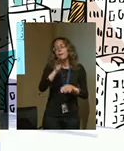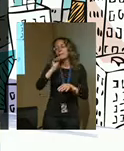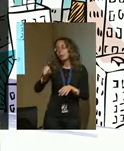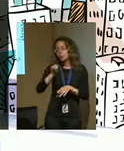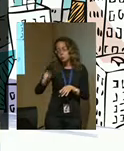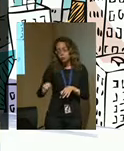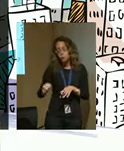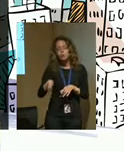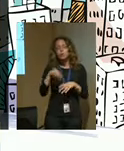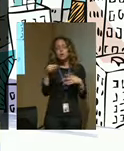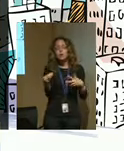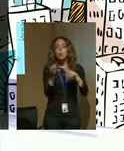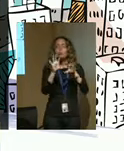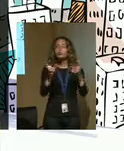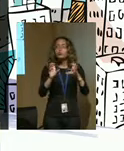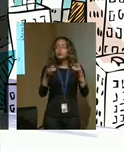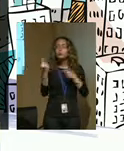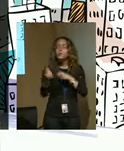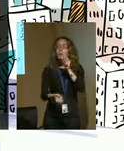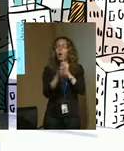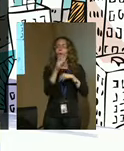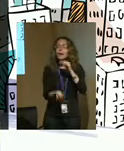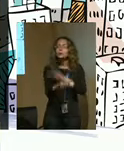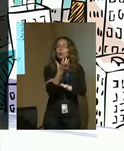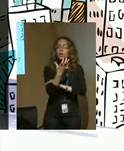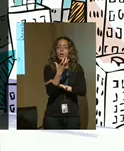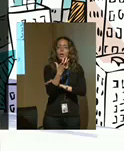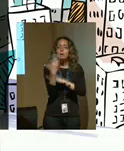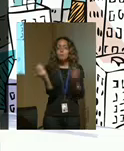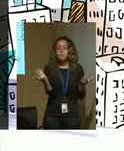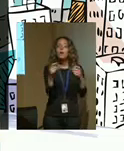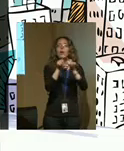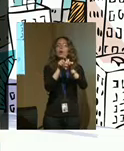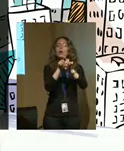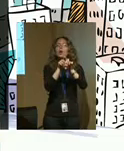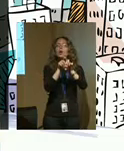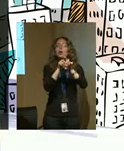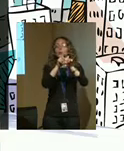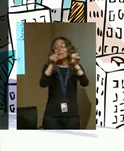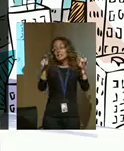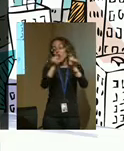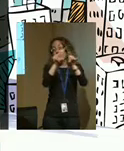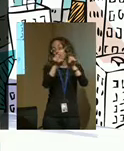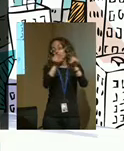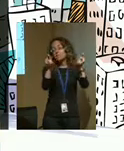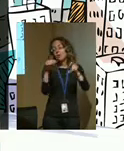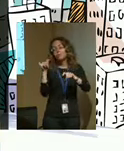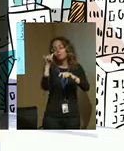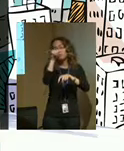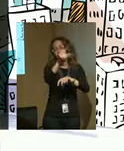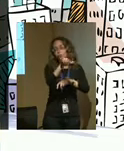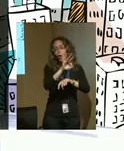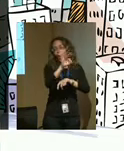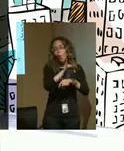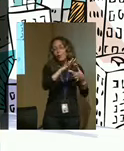es, con noticias como las que han surgido últimamente de esta compañía aérea a la que hacíais referencia antes, o de una